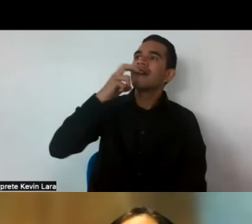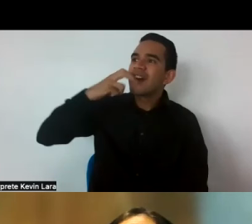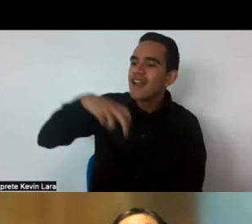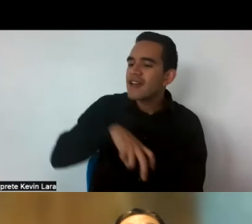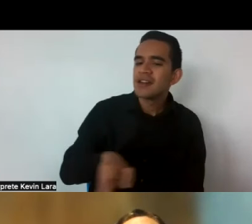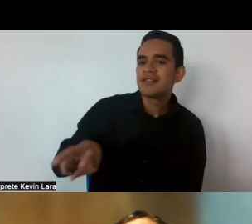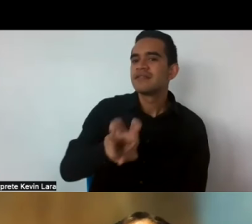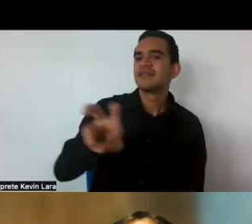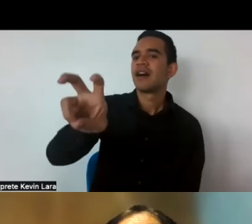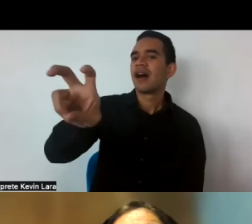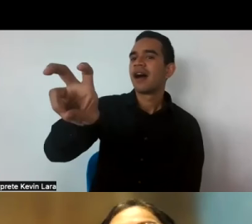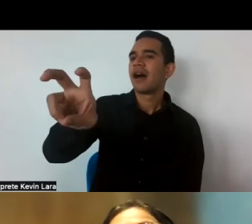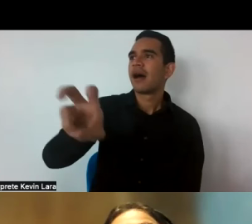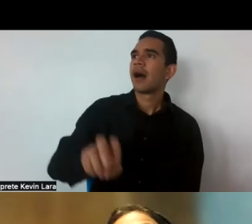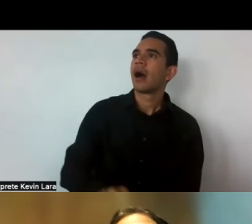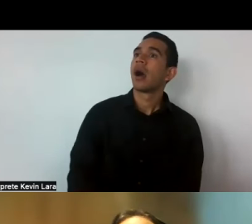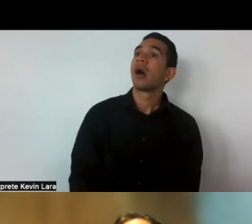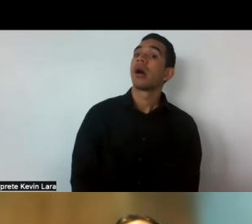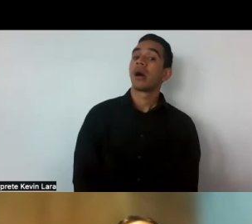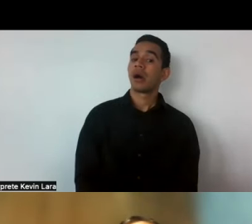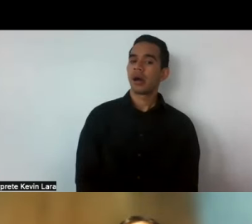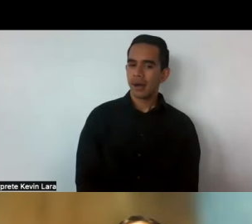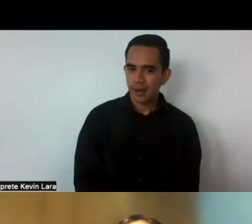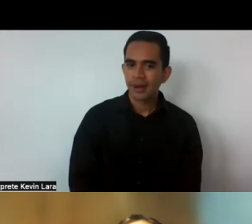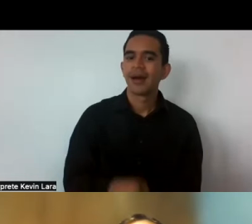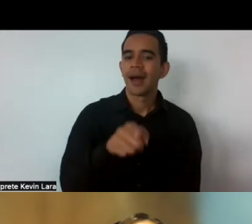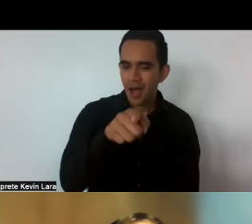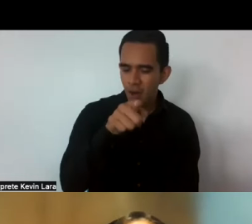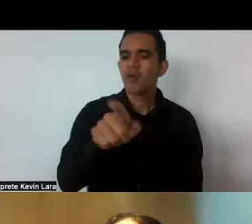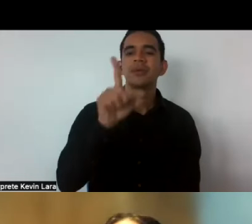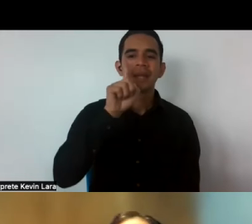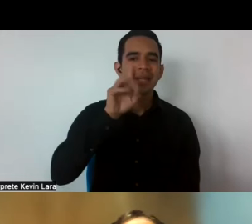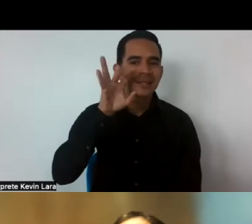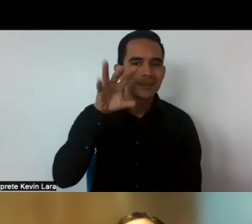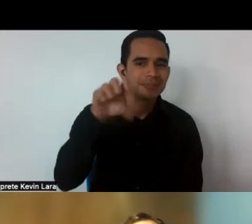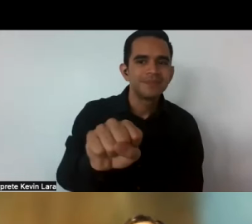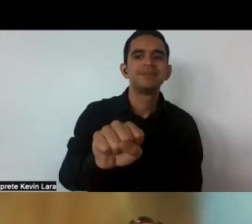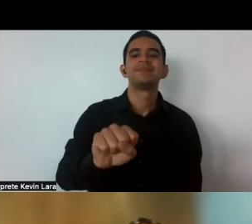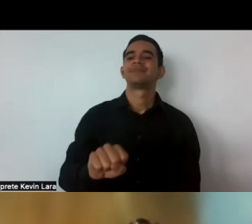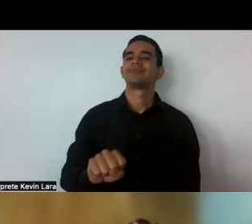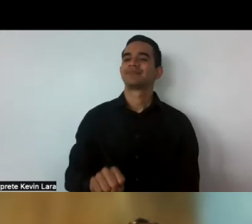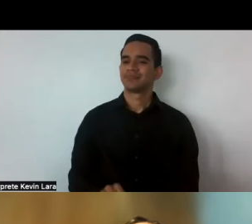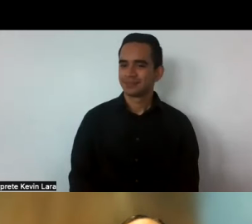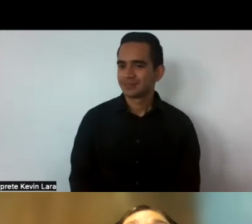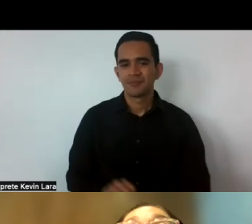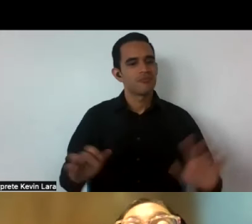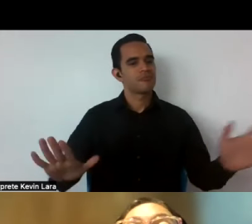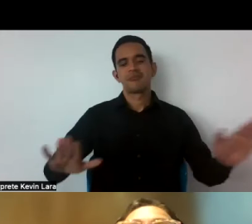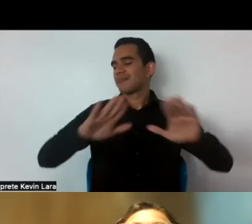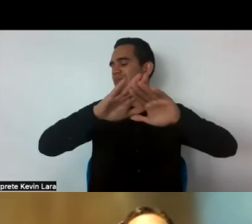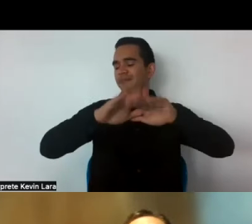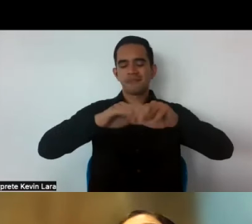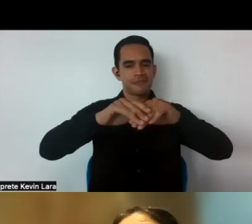Se están dando cuenta y me encanta esto que está saliendo. Tenemos distintas perspectivas y tal